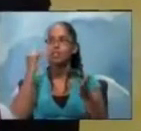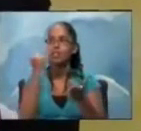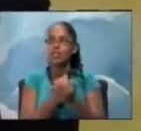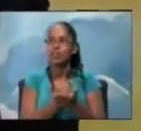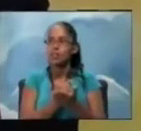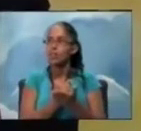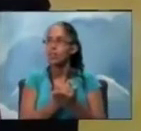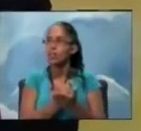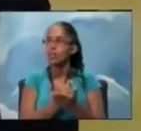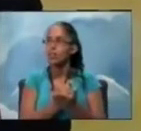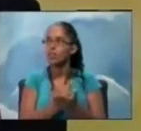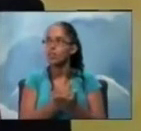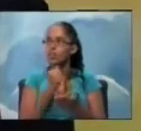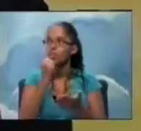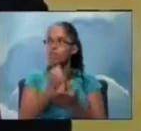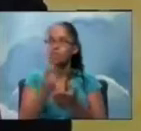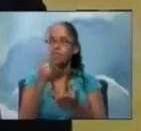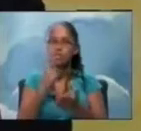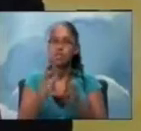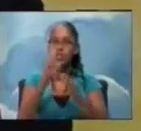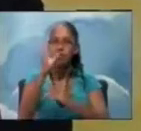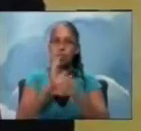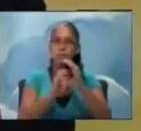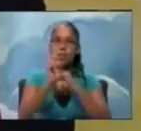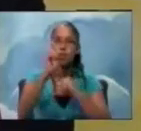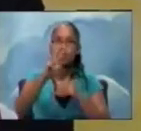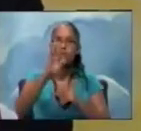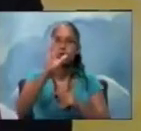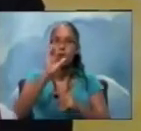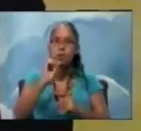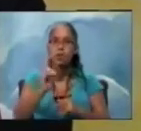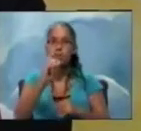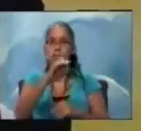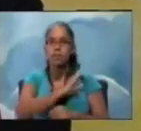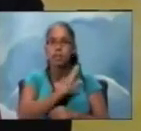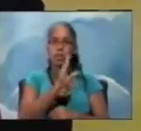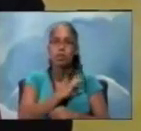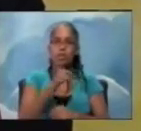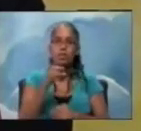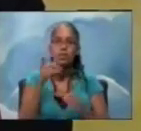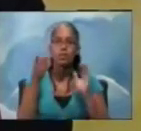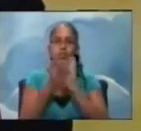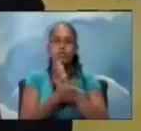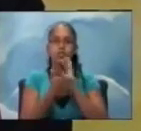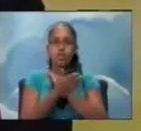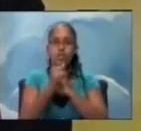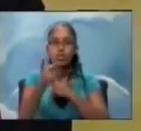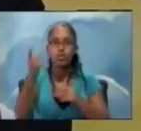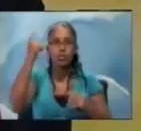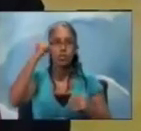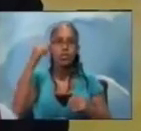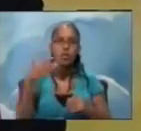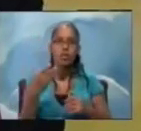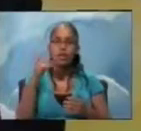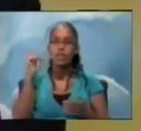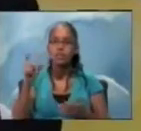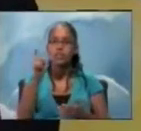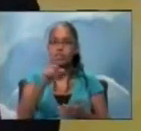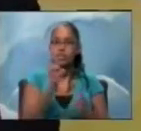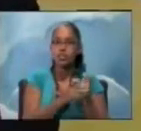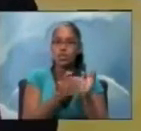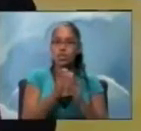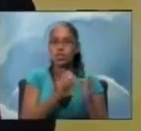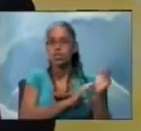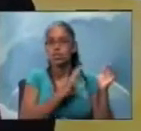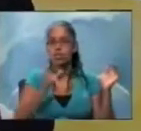Dice la Escritura en el capítulo 20 que me corresponde. Sucedió un día que, enseñando Jesús al pueblo